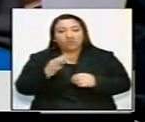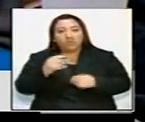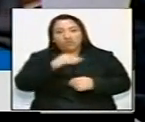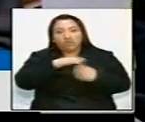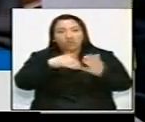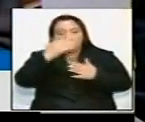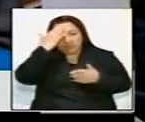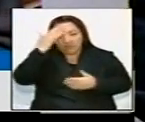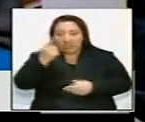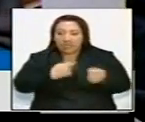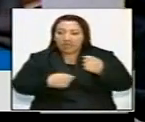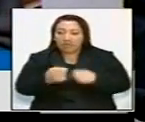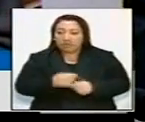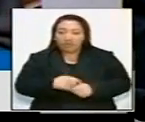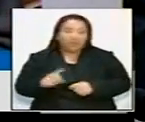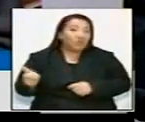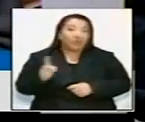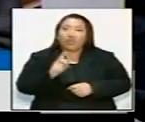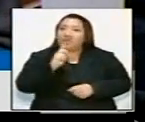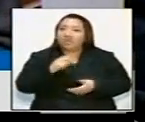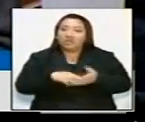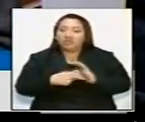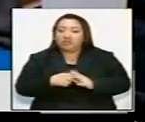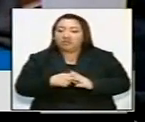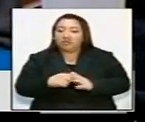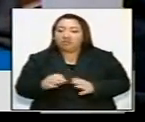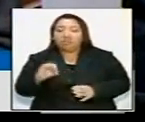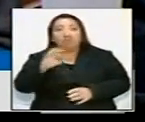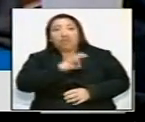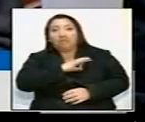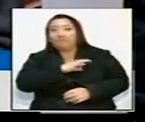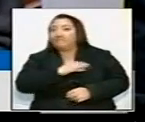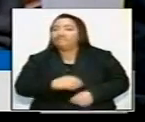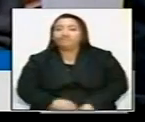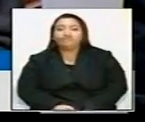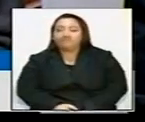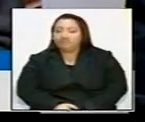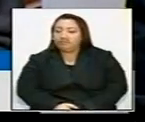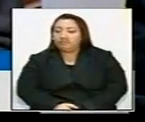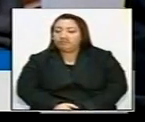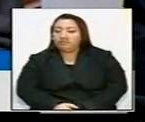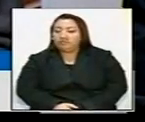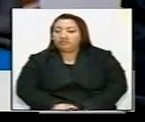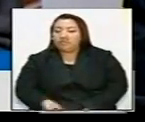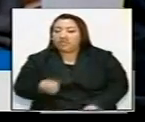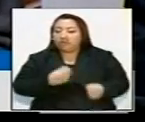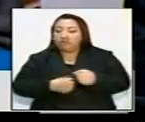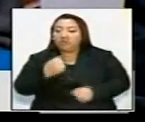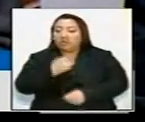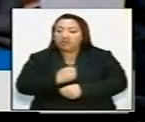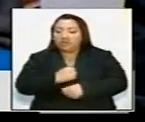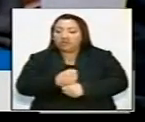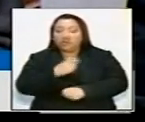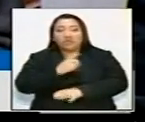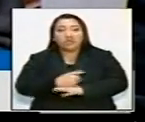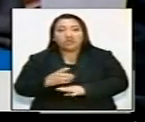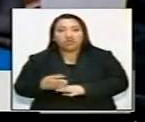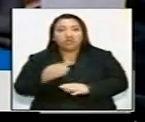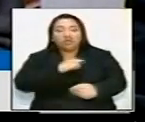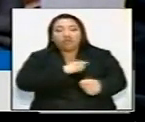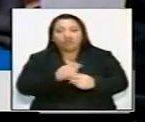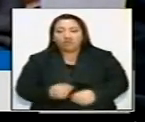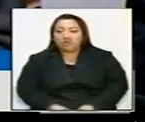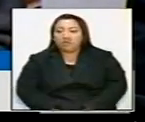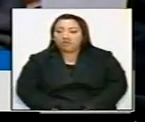sabe que los negocios no son un premio de lotería. Los negocios hay que trabajarlos, desarrollarlos y